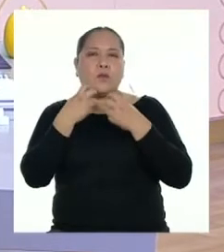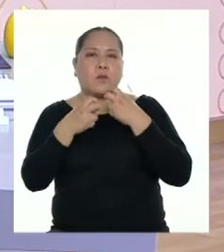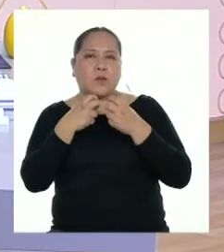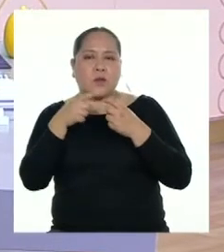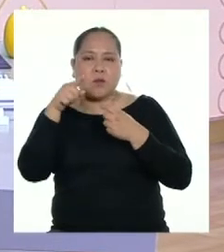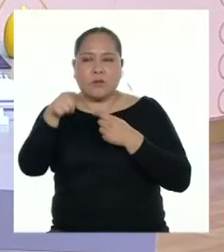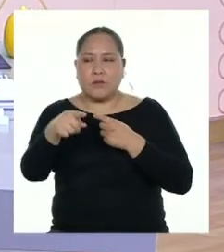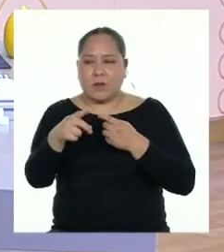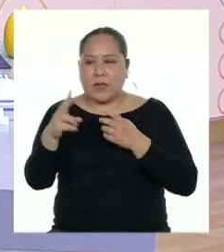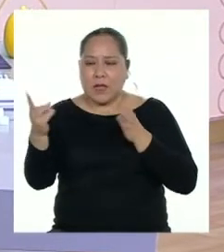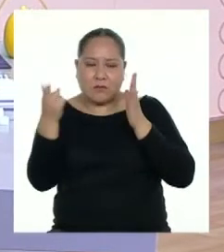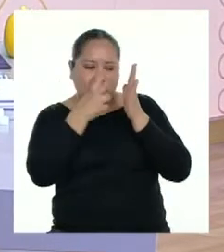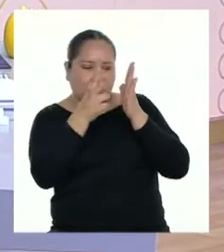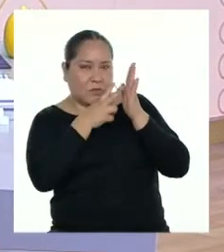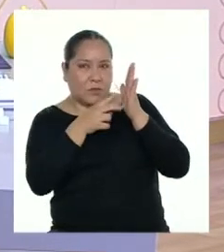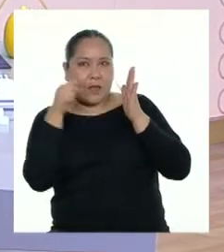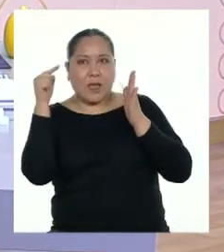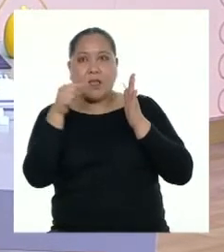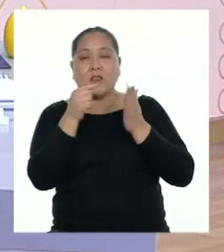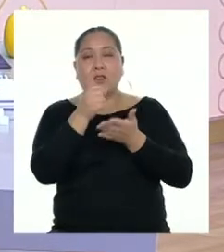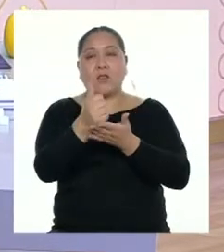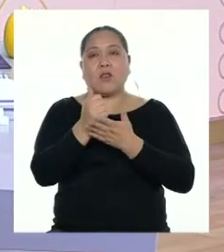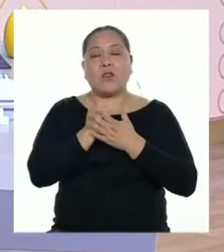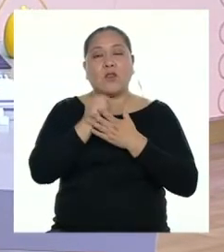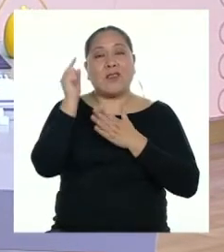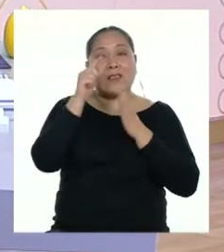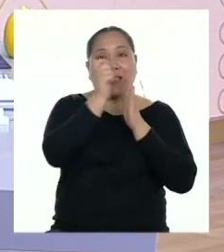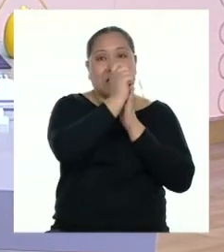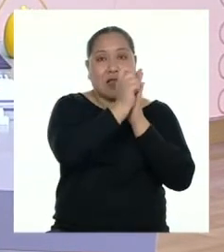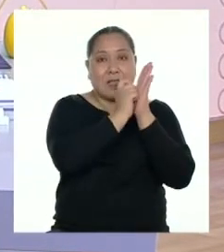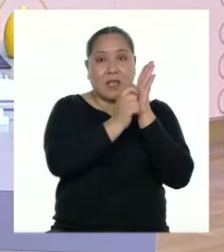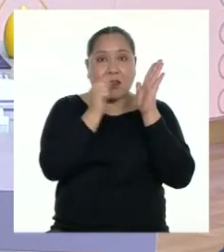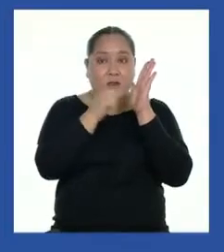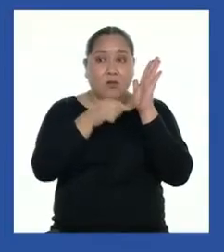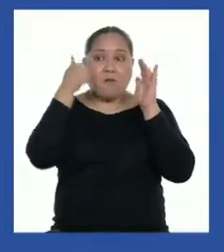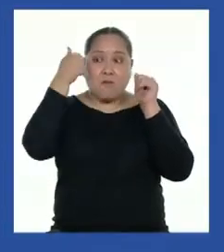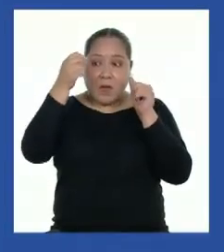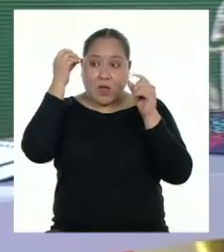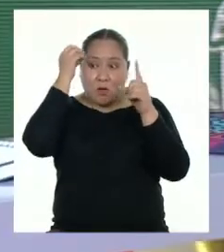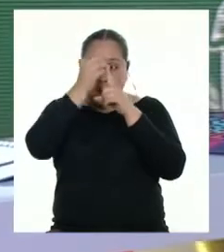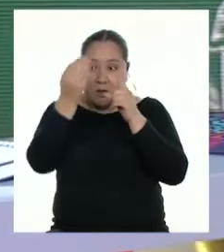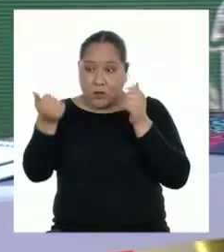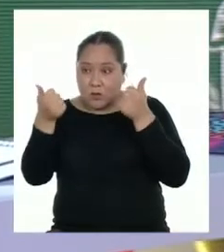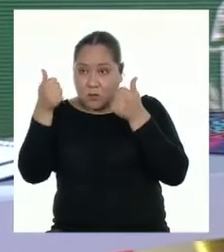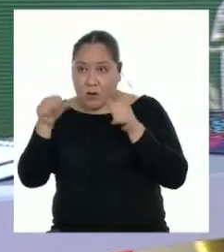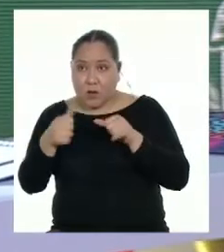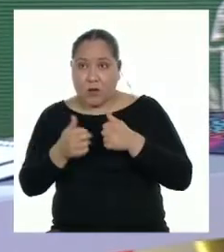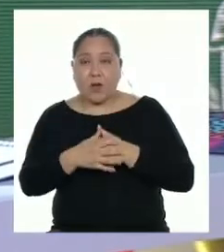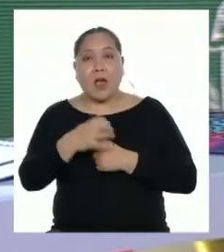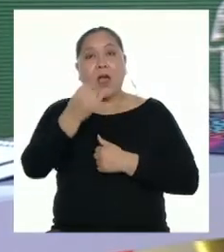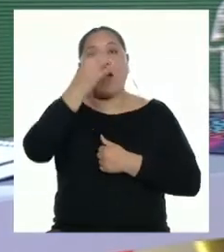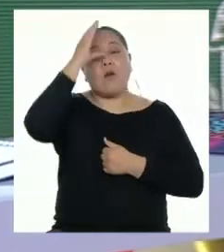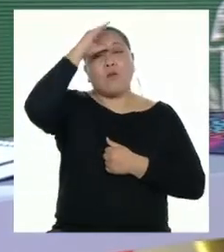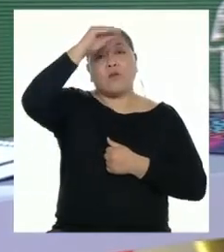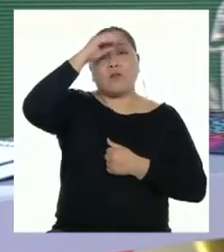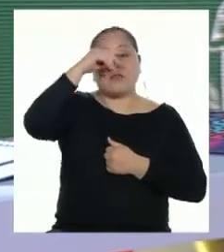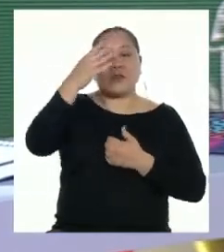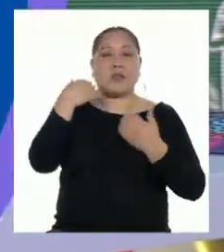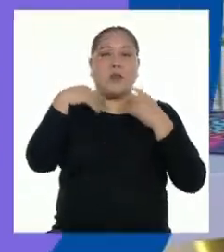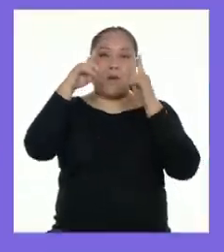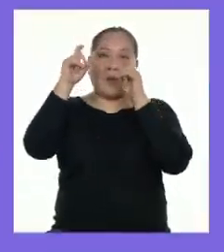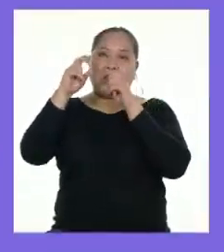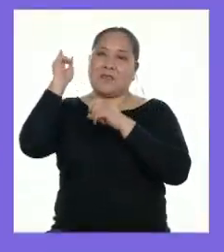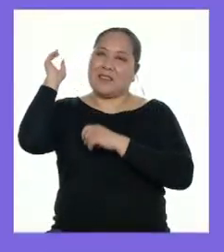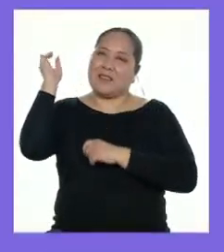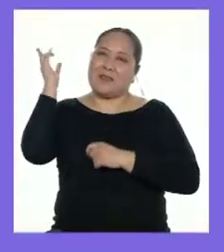en los lectores. Esto nos sirve para saber si nuestro texto cumplió su propósito. Algunas chicas y chicos tienen preguntas para